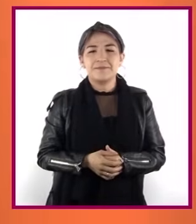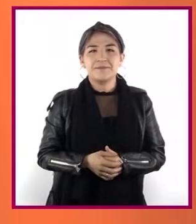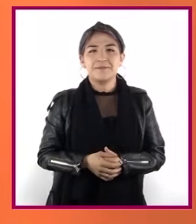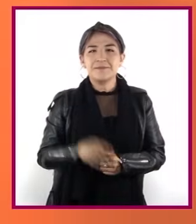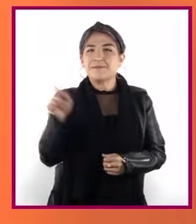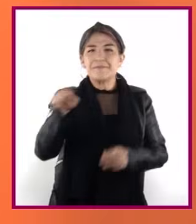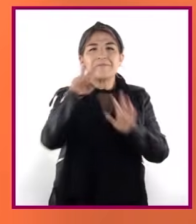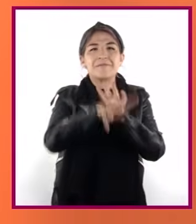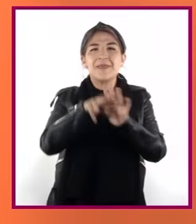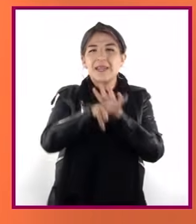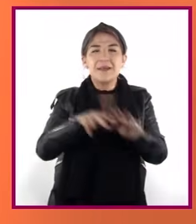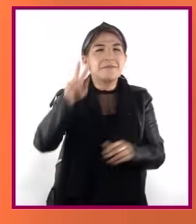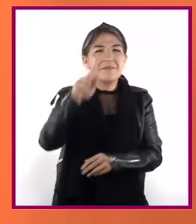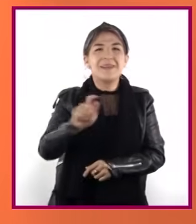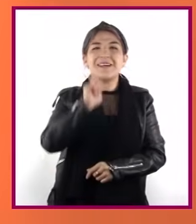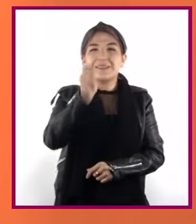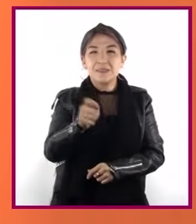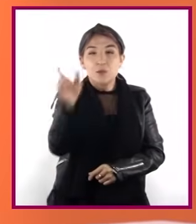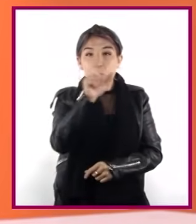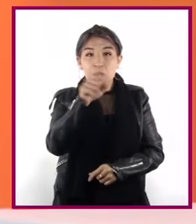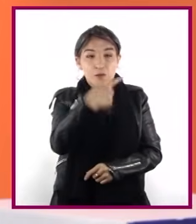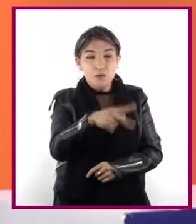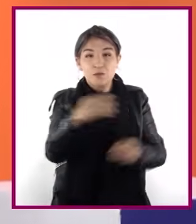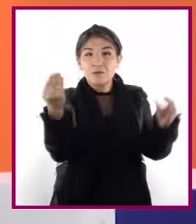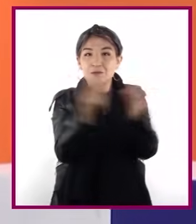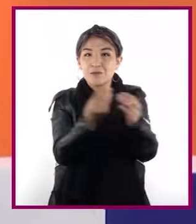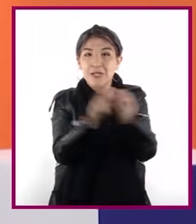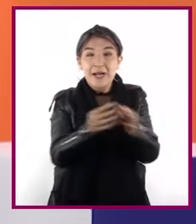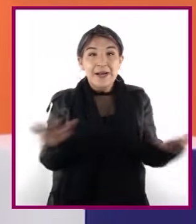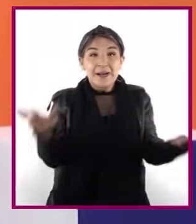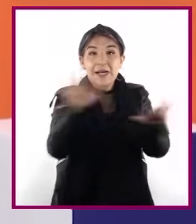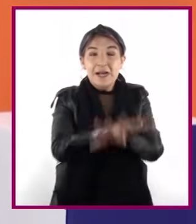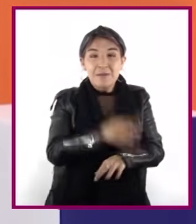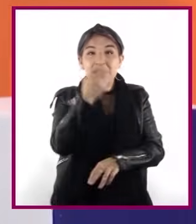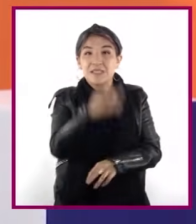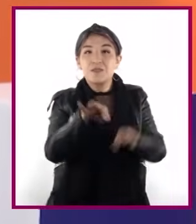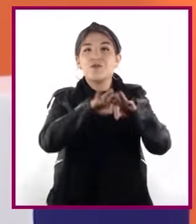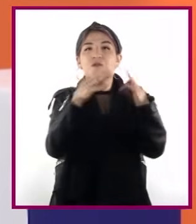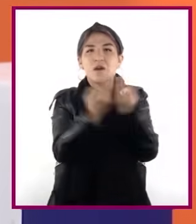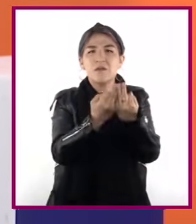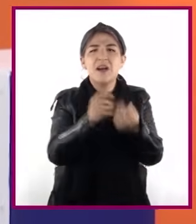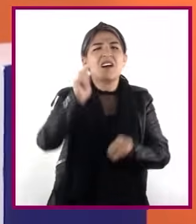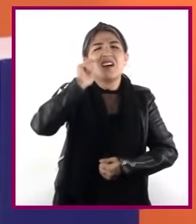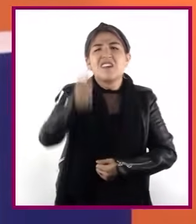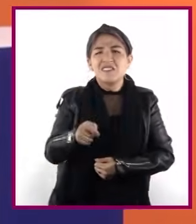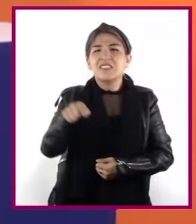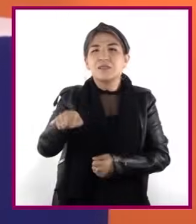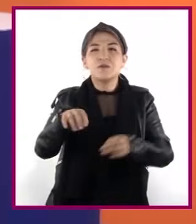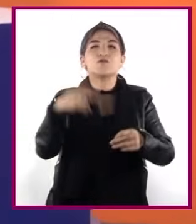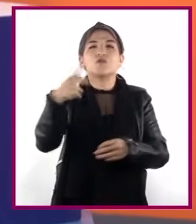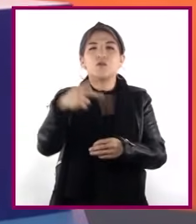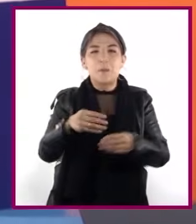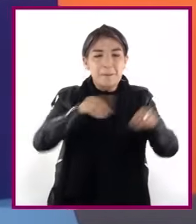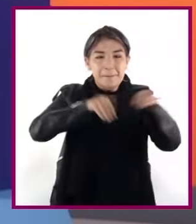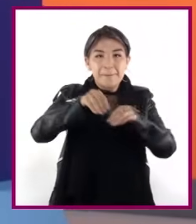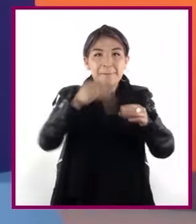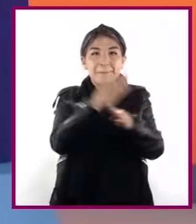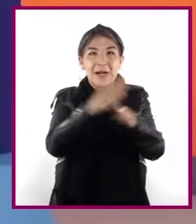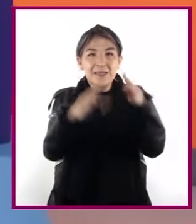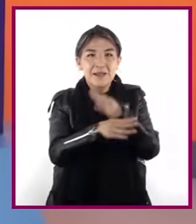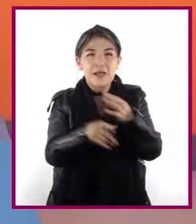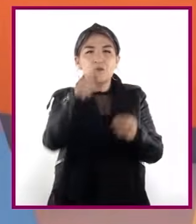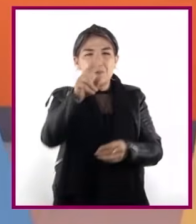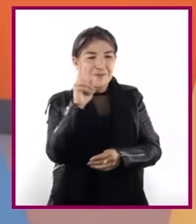En el video pudimos observar que cuando una sustancia cambia de estado, lo que cambia es la forma del material que